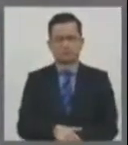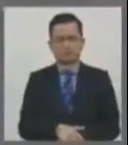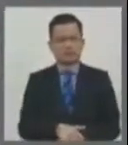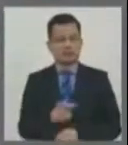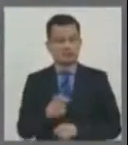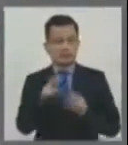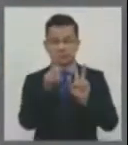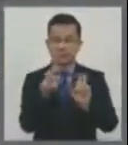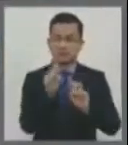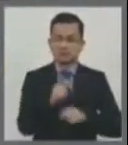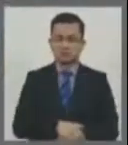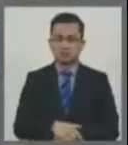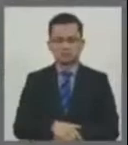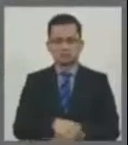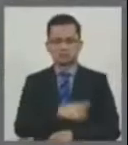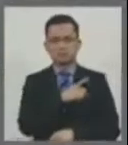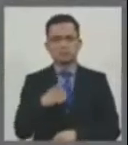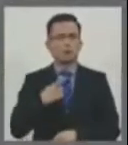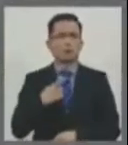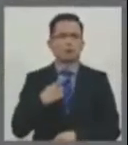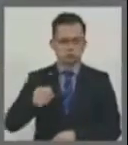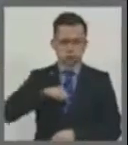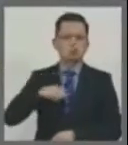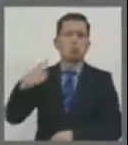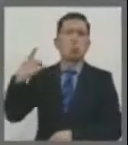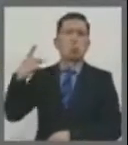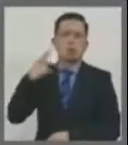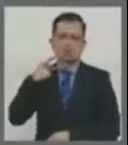tema de dignificar la política.